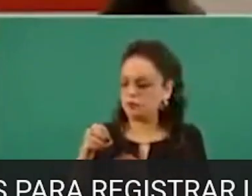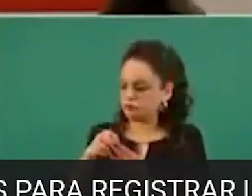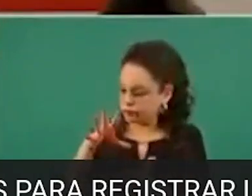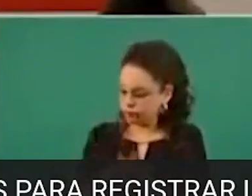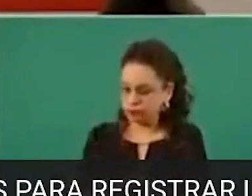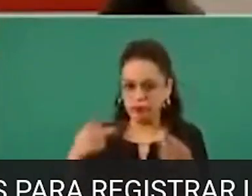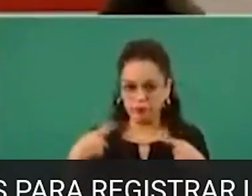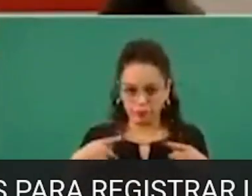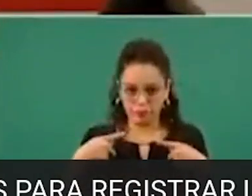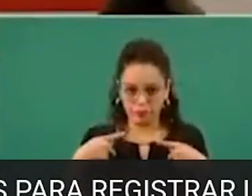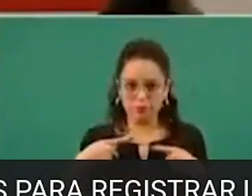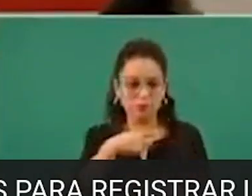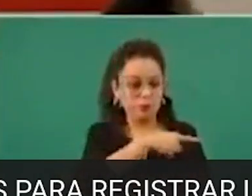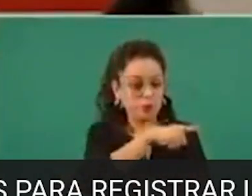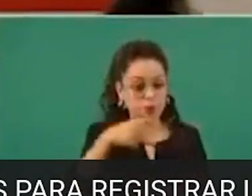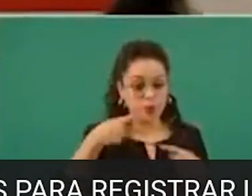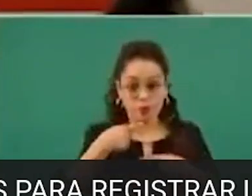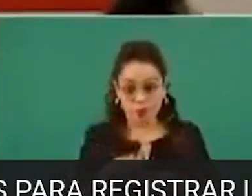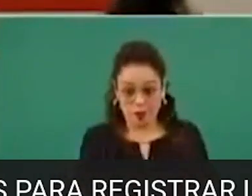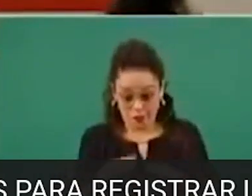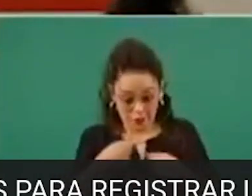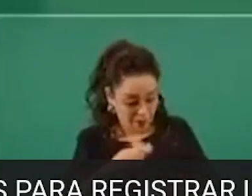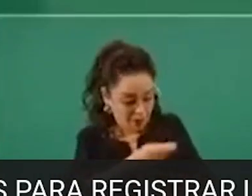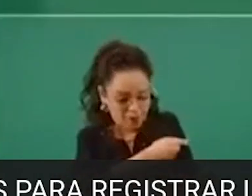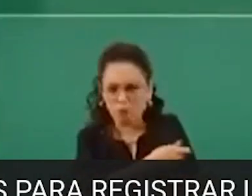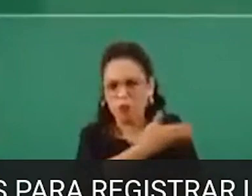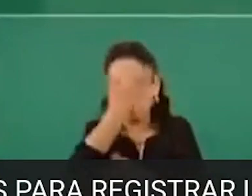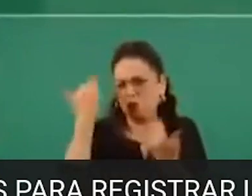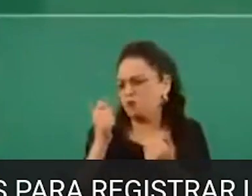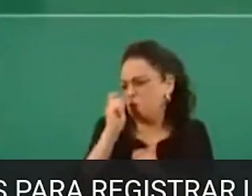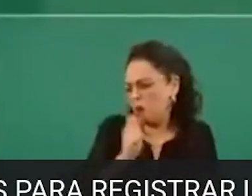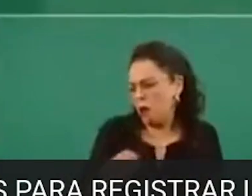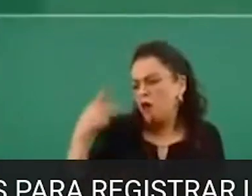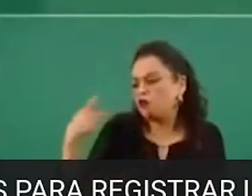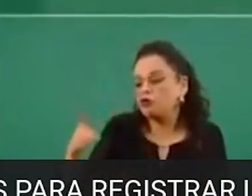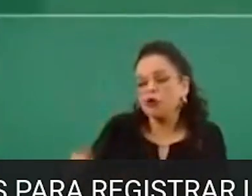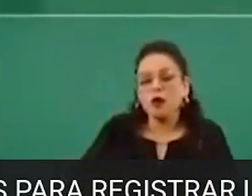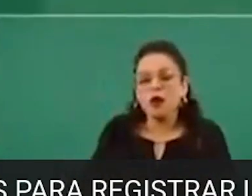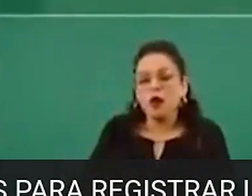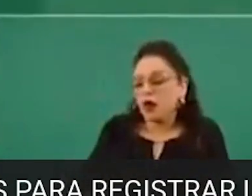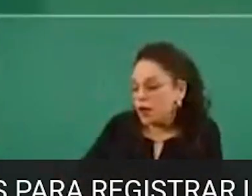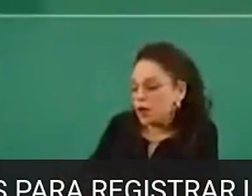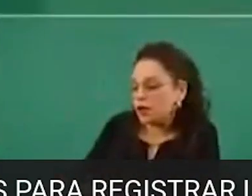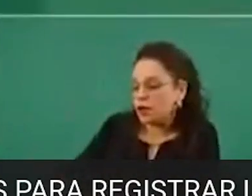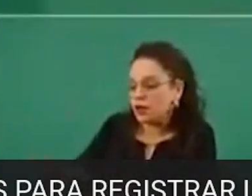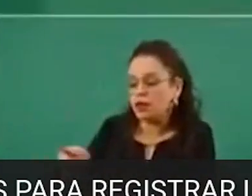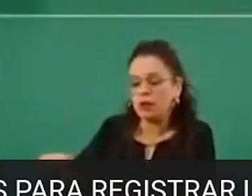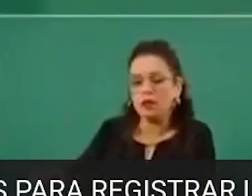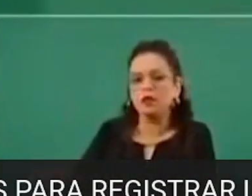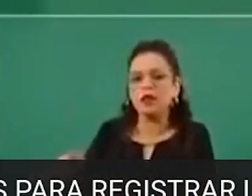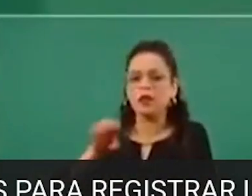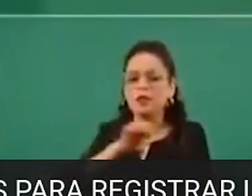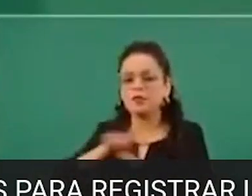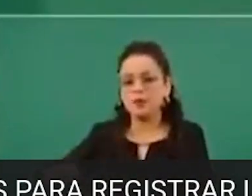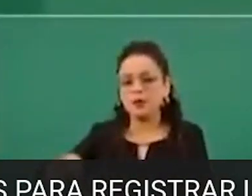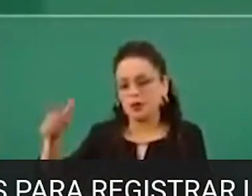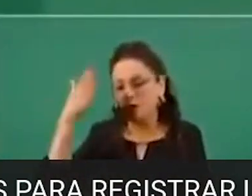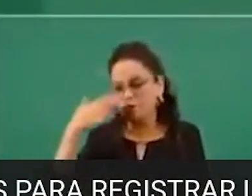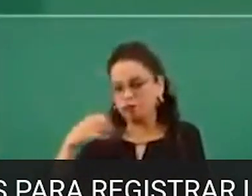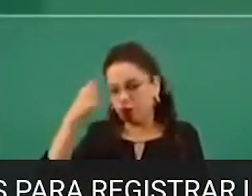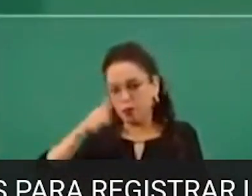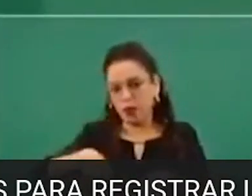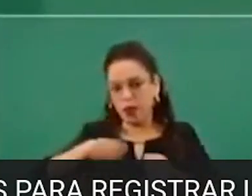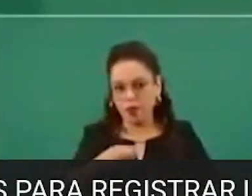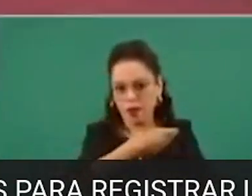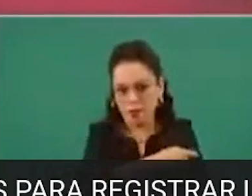persona, porque eso lo registra el personal vacunador. ¿Para qué son estos datos? Con el único fin de darle seguimiento a la protección